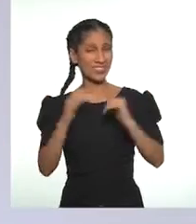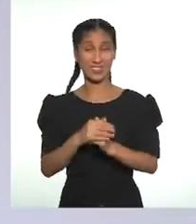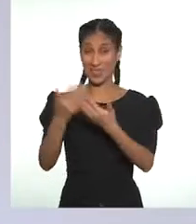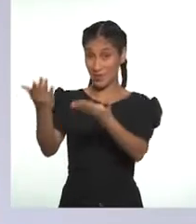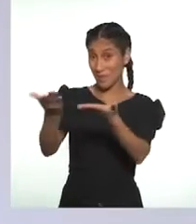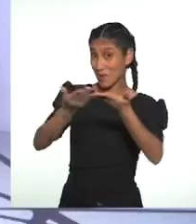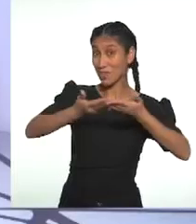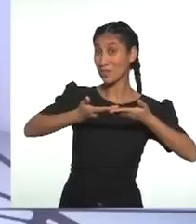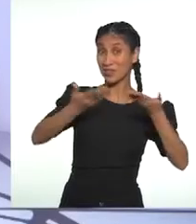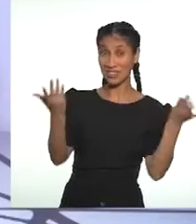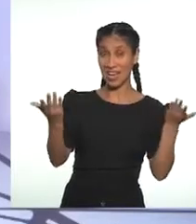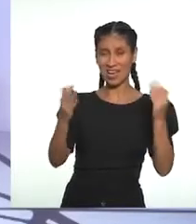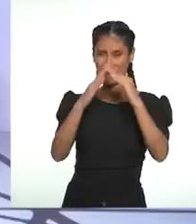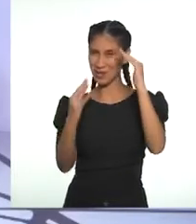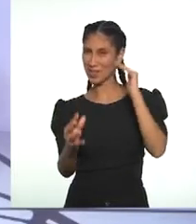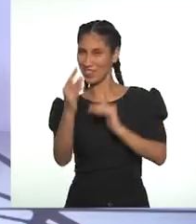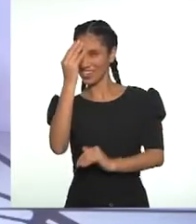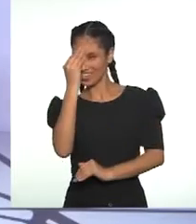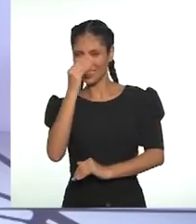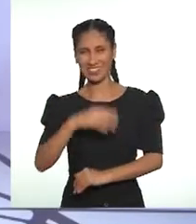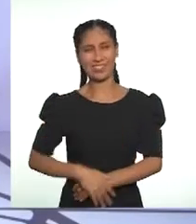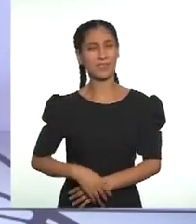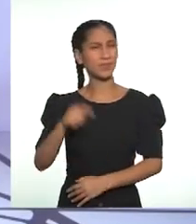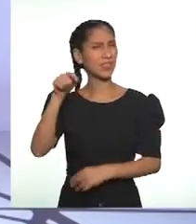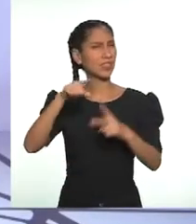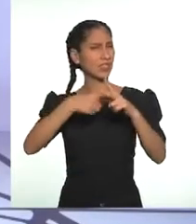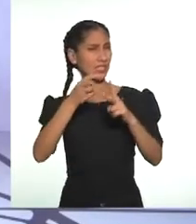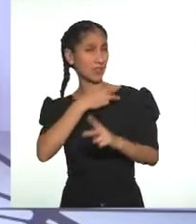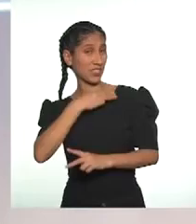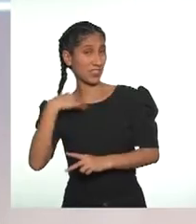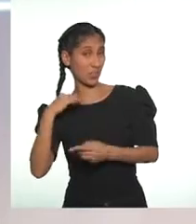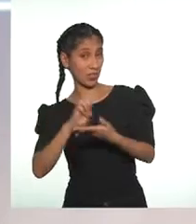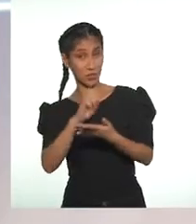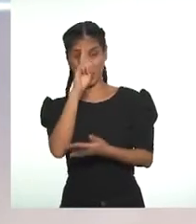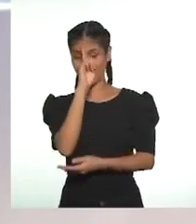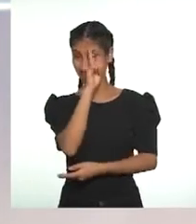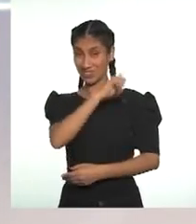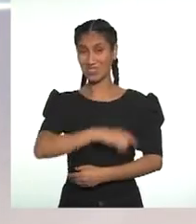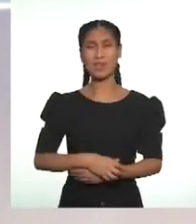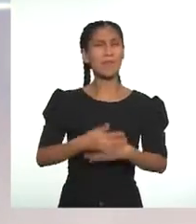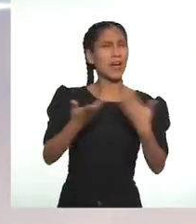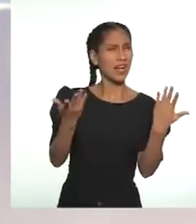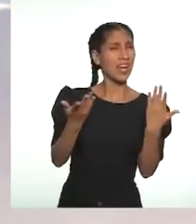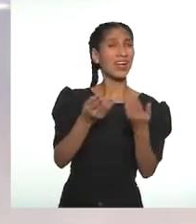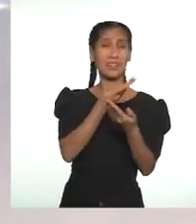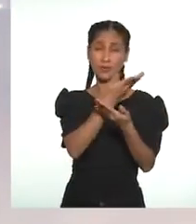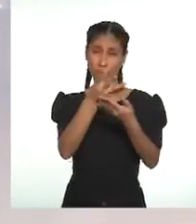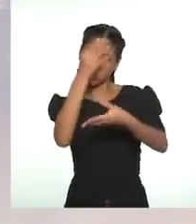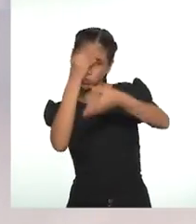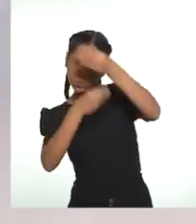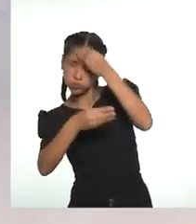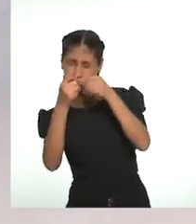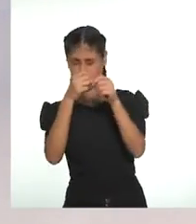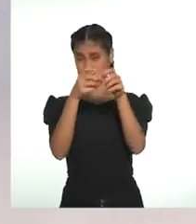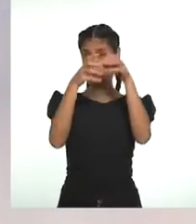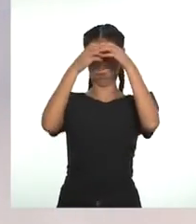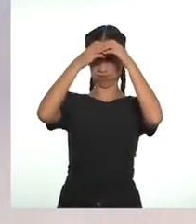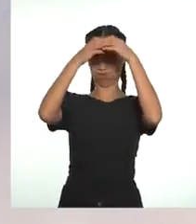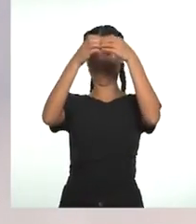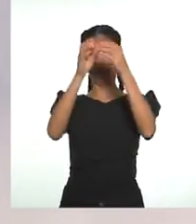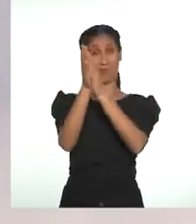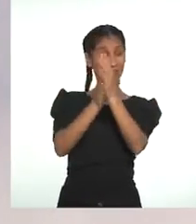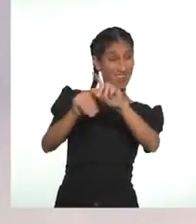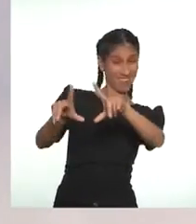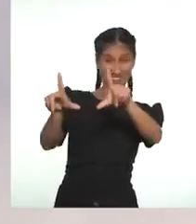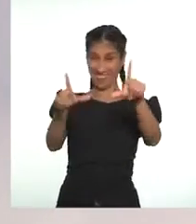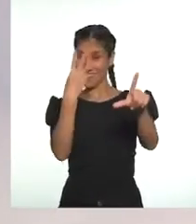Ahora sí, bienvenidas y bienvenidos a Aprendo en Casa. Esta es una iniciativa del Ministerio de Educación para adquirir conocimiento en el